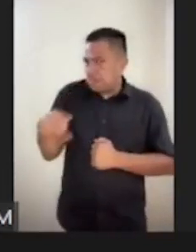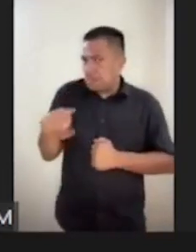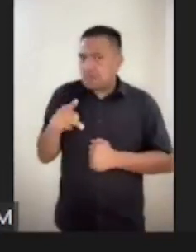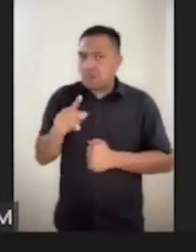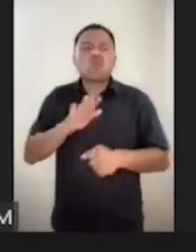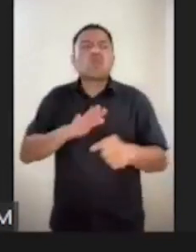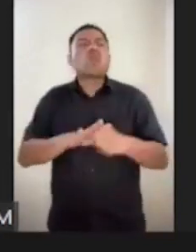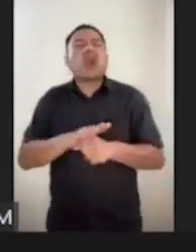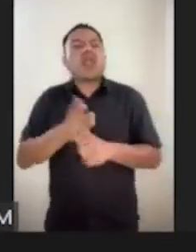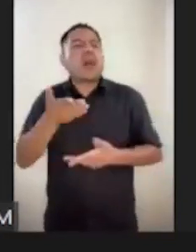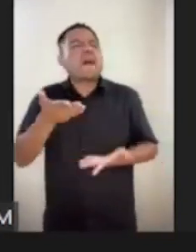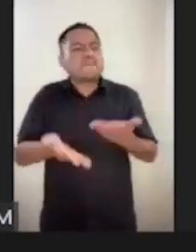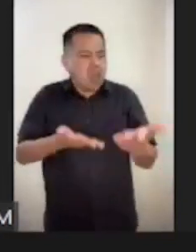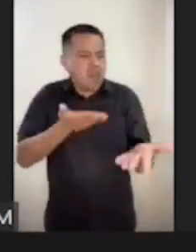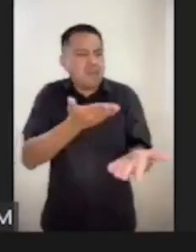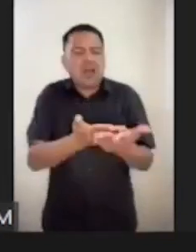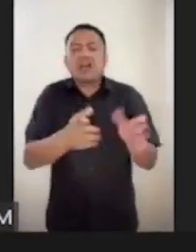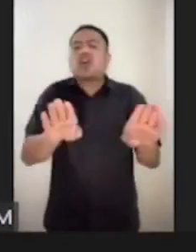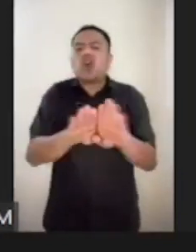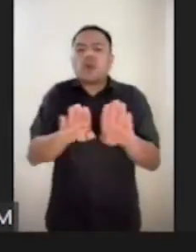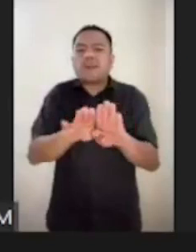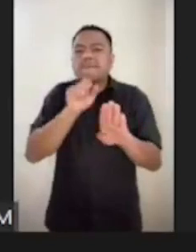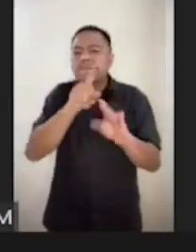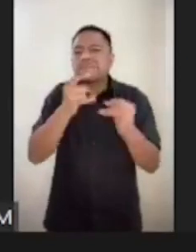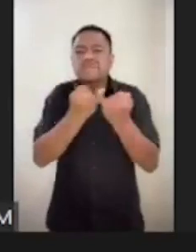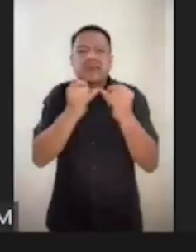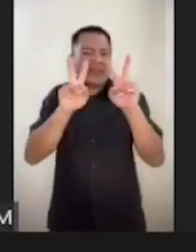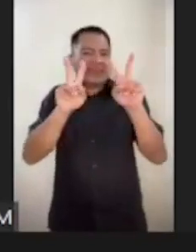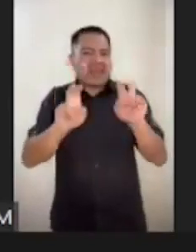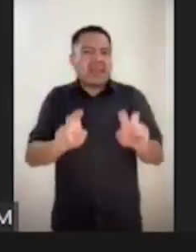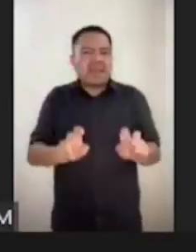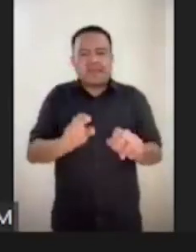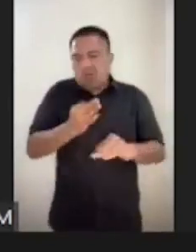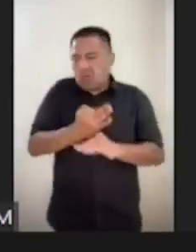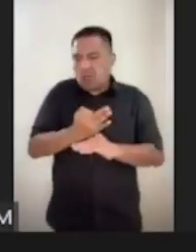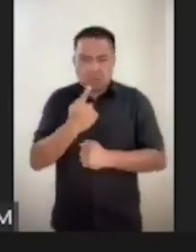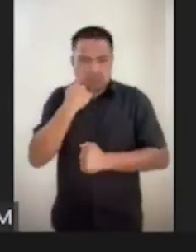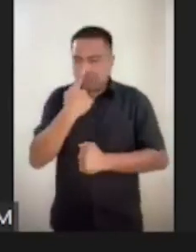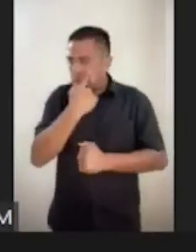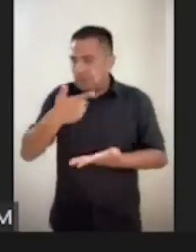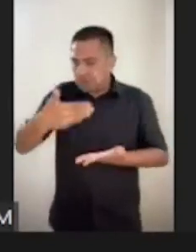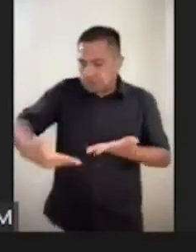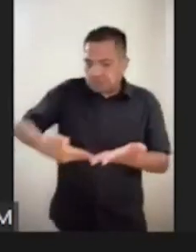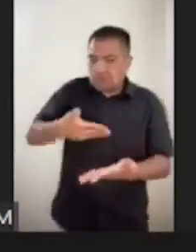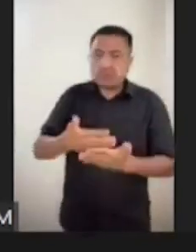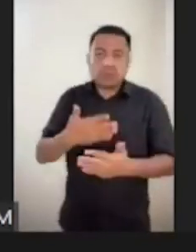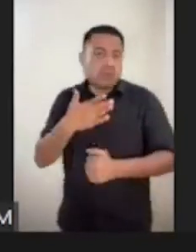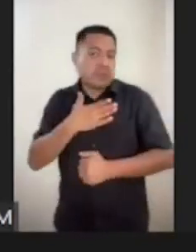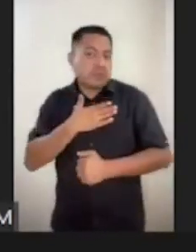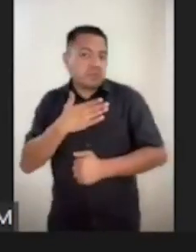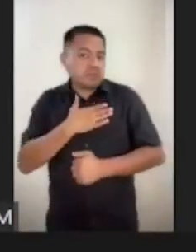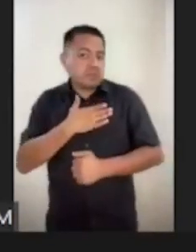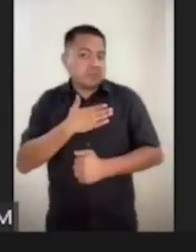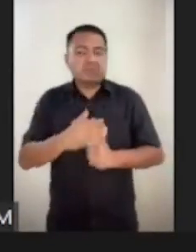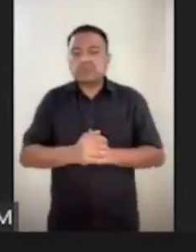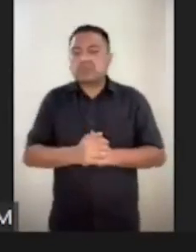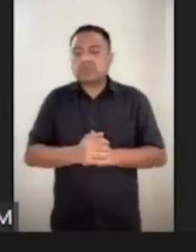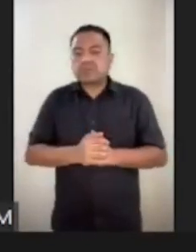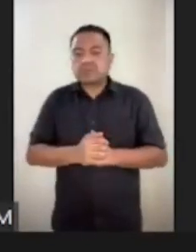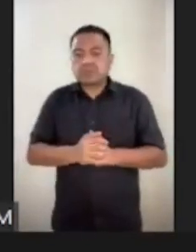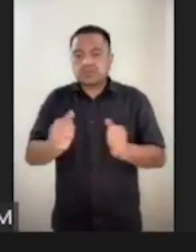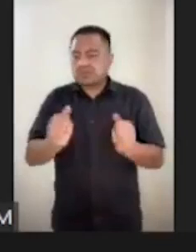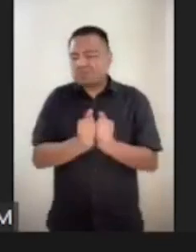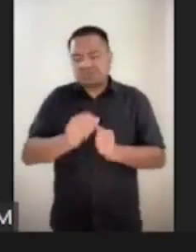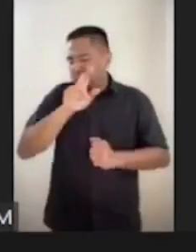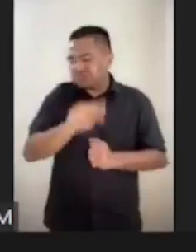la propuesta como de los puntos resolutivos que nos pone a nuestra consideración la ponente. Ello porque no estoy de